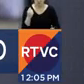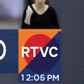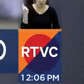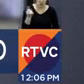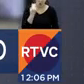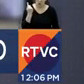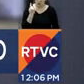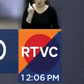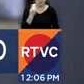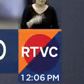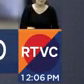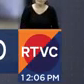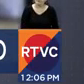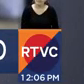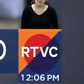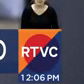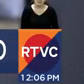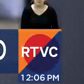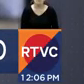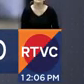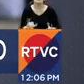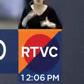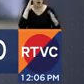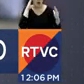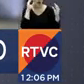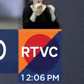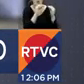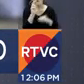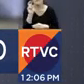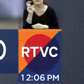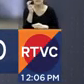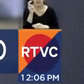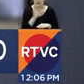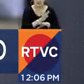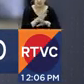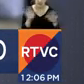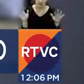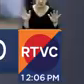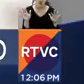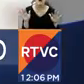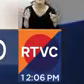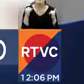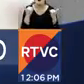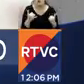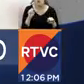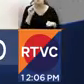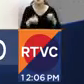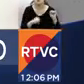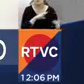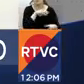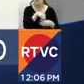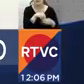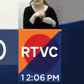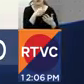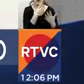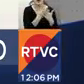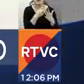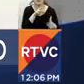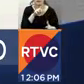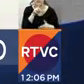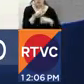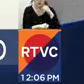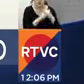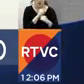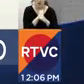haber hecho una sola persona. Tras hacer un preacuerdo con la fiscalía, Jonier podría llegar a pagar 21 años de cárcel, sin tener en cuenta los posibles beneficios